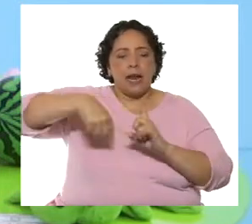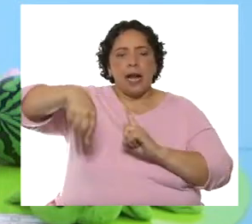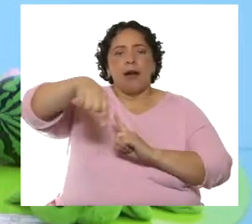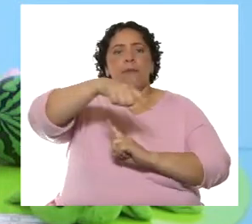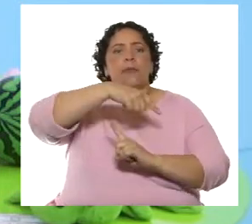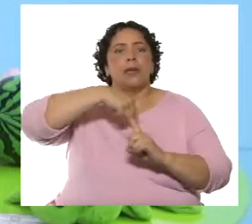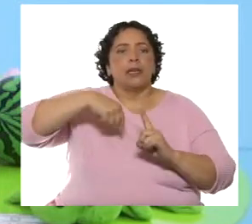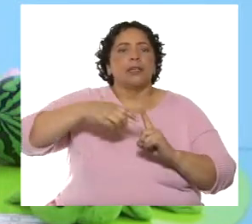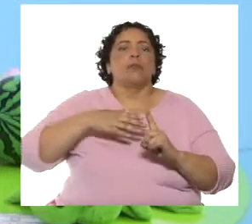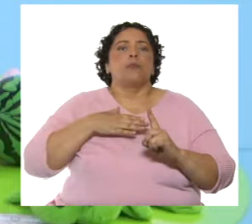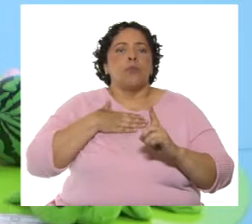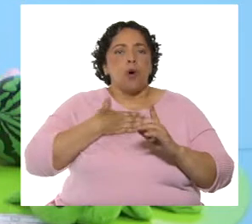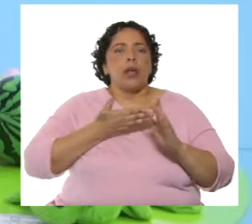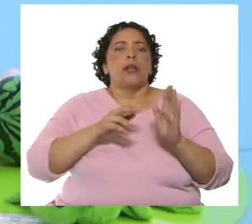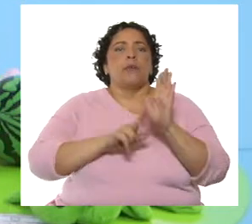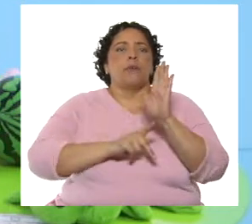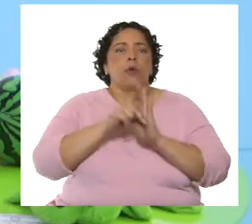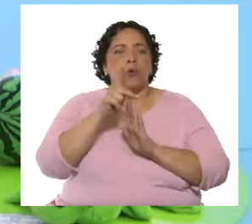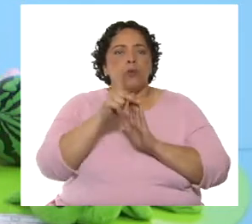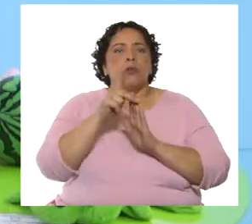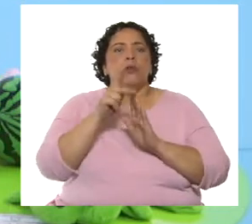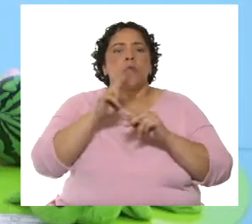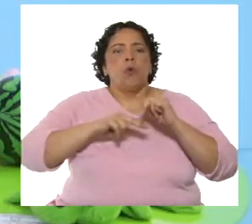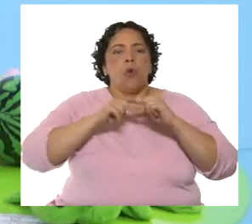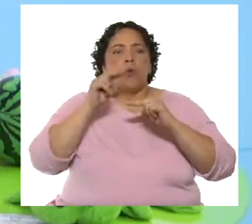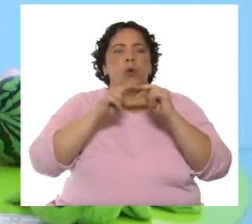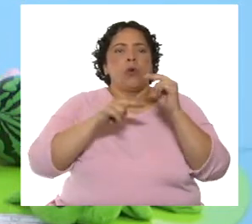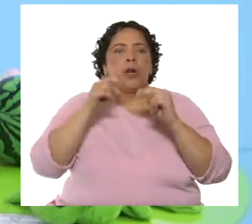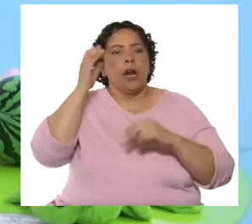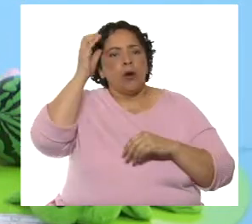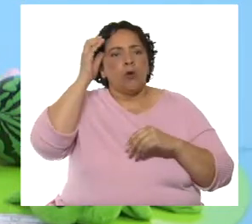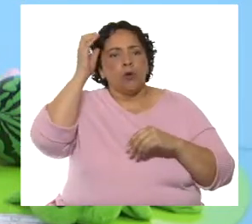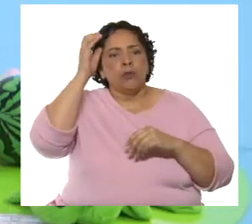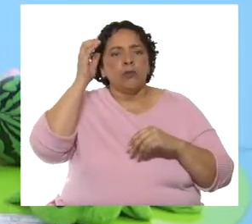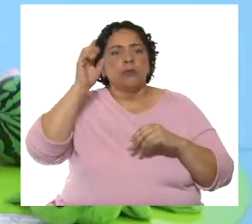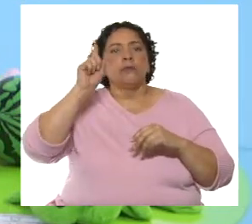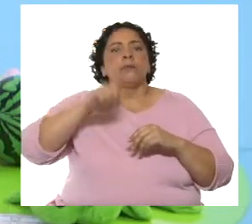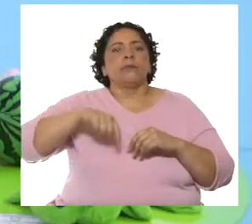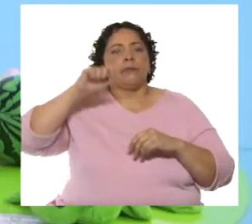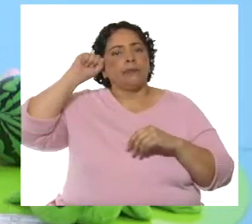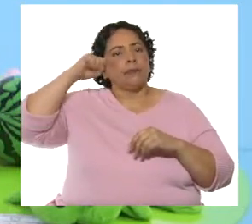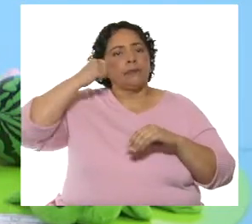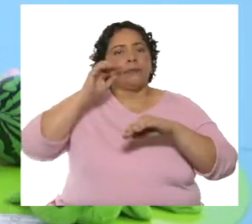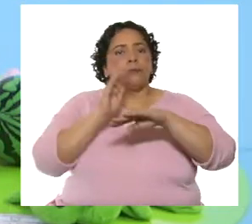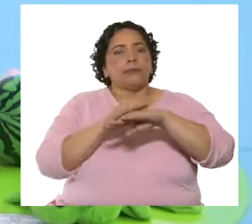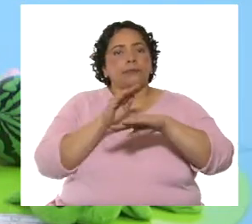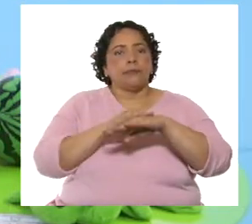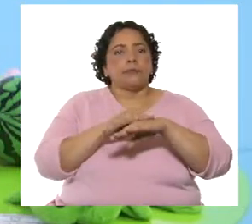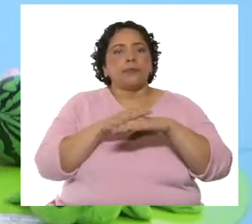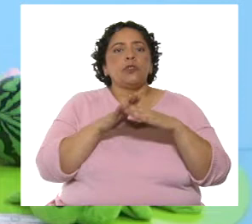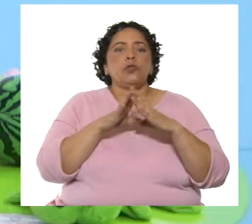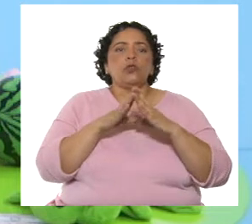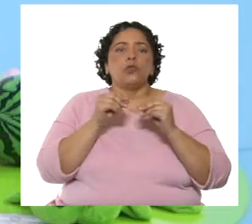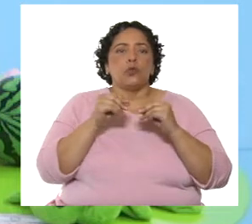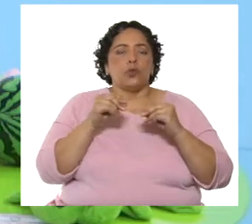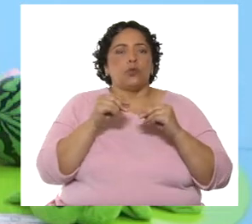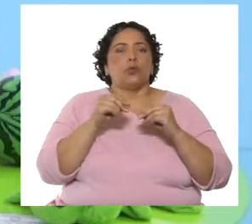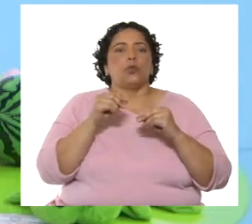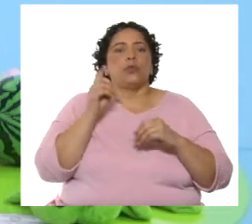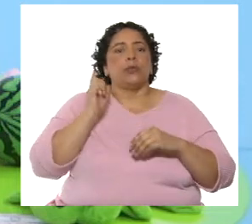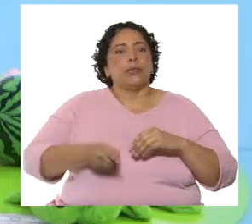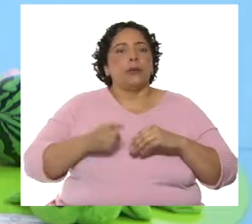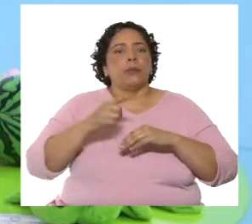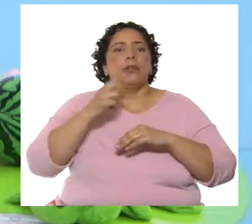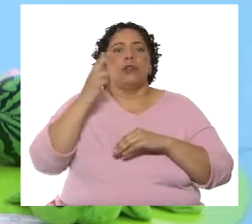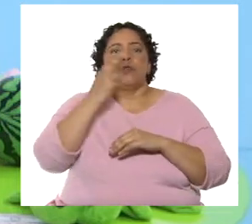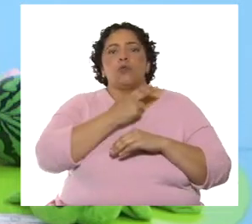sea productivo a manera de construir el conocimiento. También les recordamos todo el protocolo que deben cumplir en